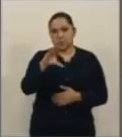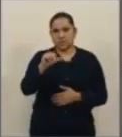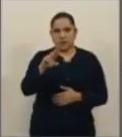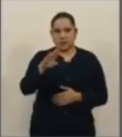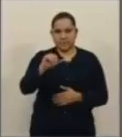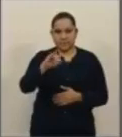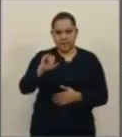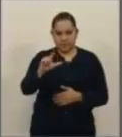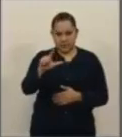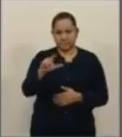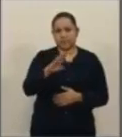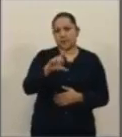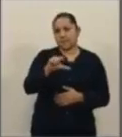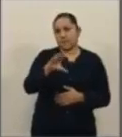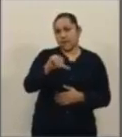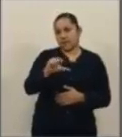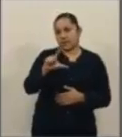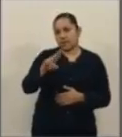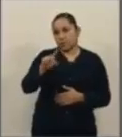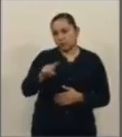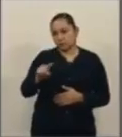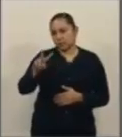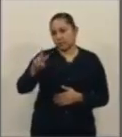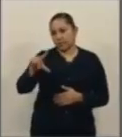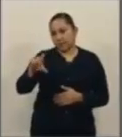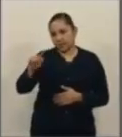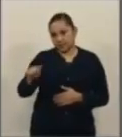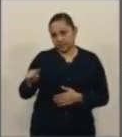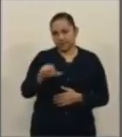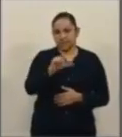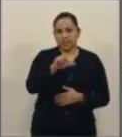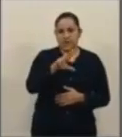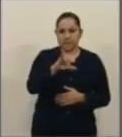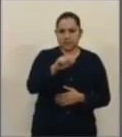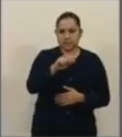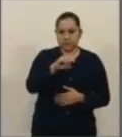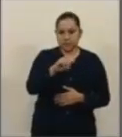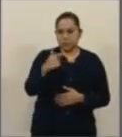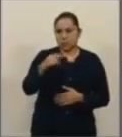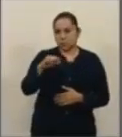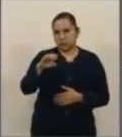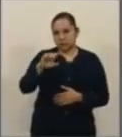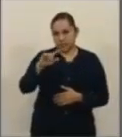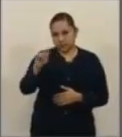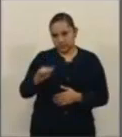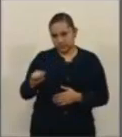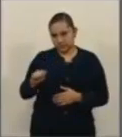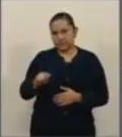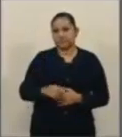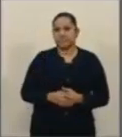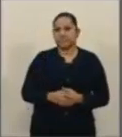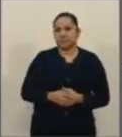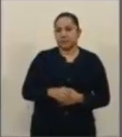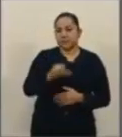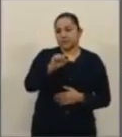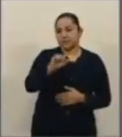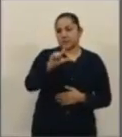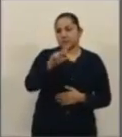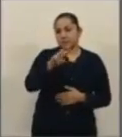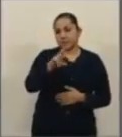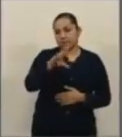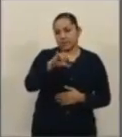Epifanio Álvarez Carvajal, Blanca Luz Nava Vélez, Aristeo González